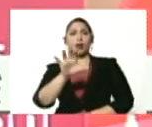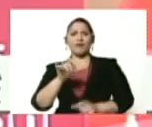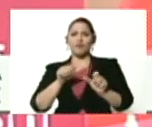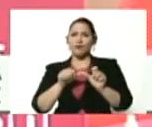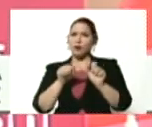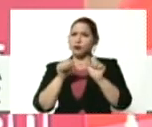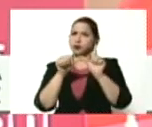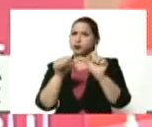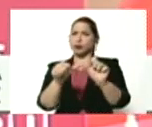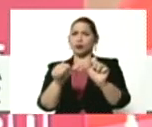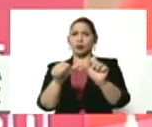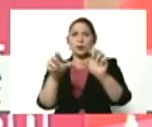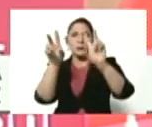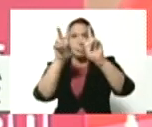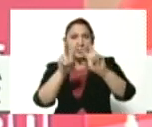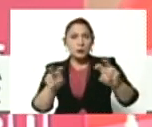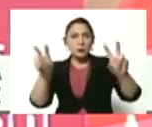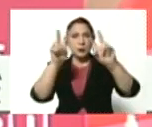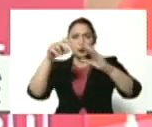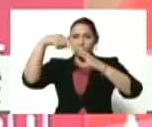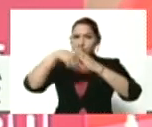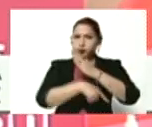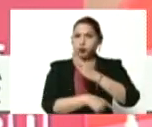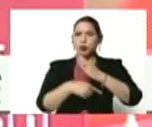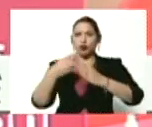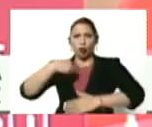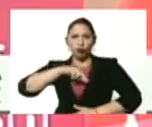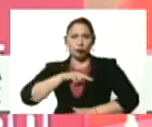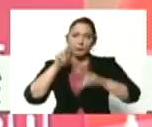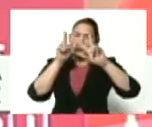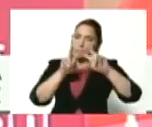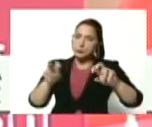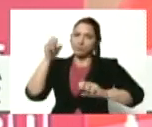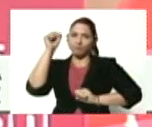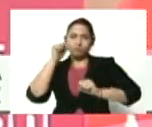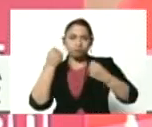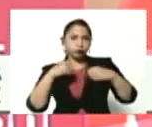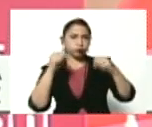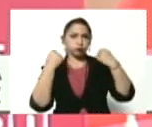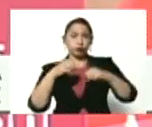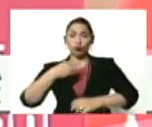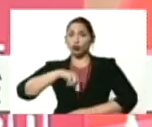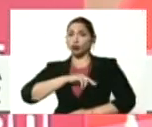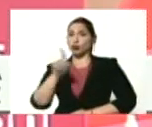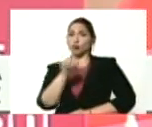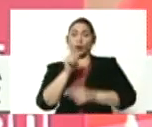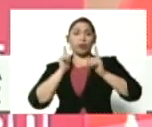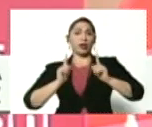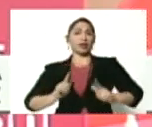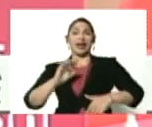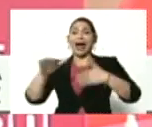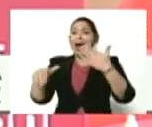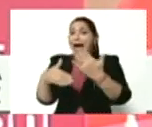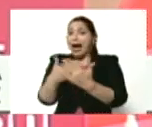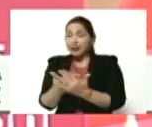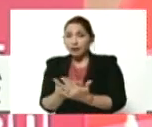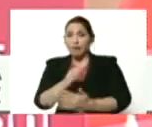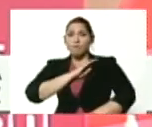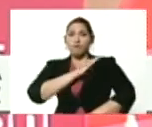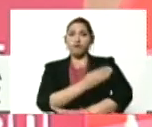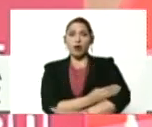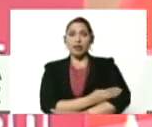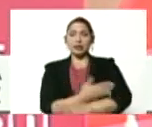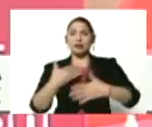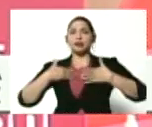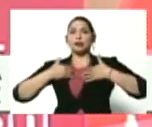continuado la investigación, que han continuado las pesquisas y que no vamos a descansar hasta que las fuerzas de seguridad de